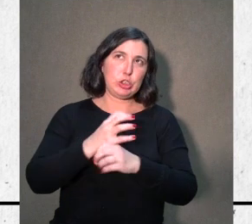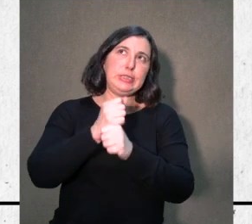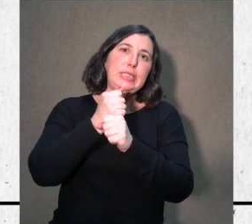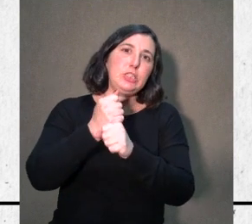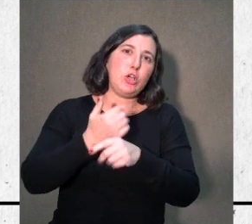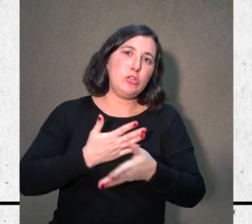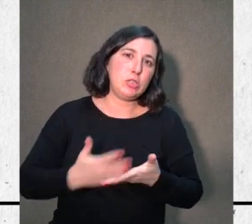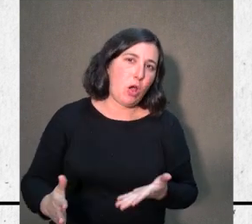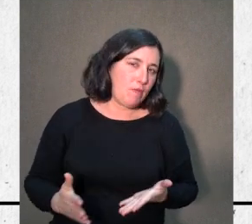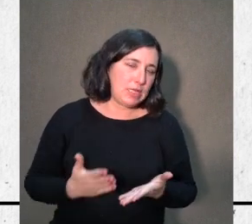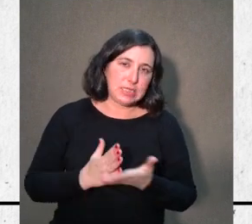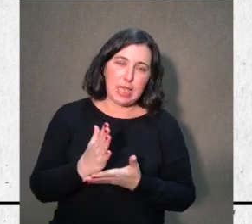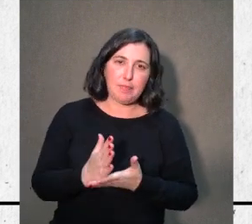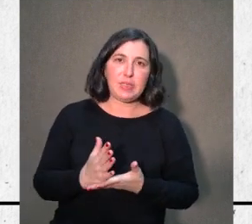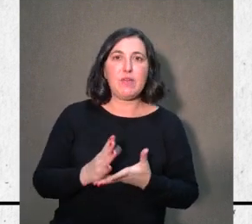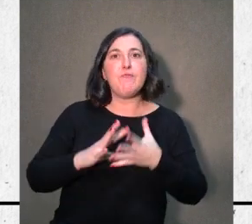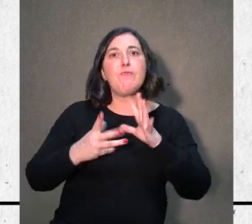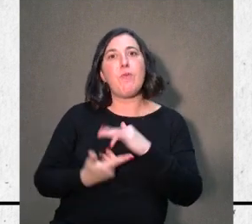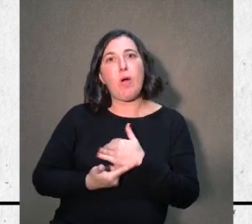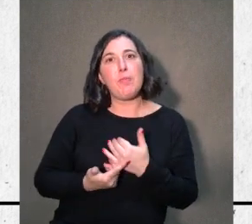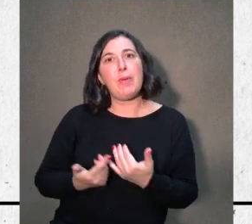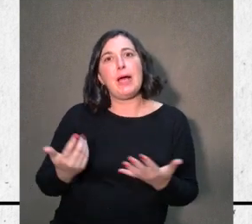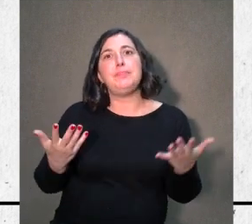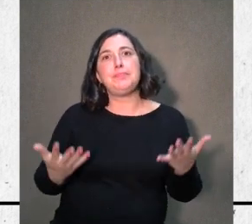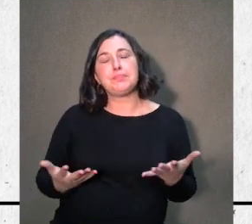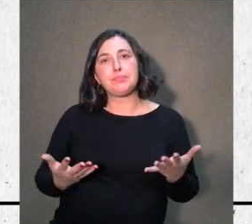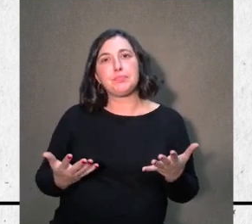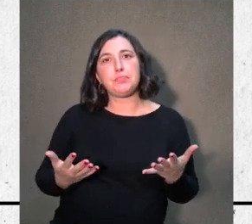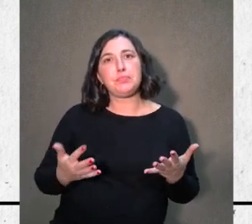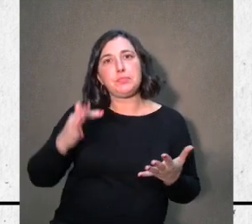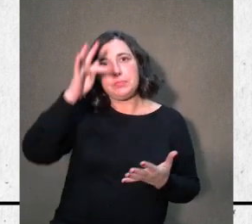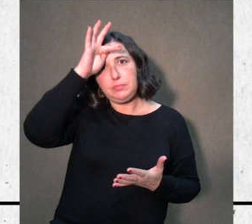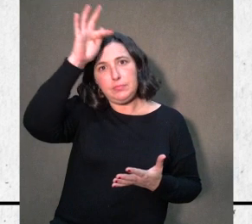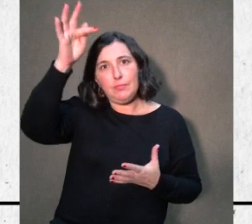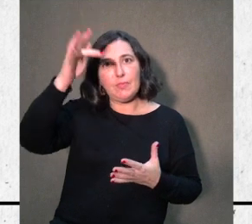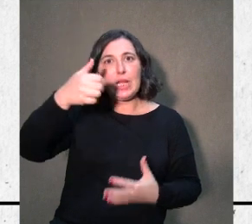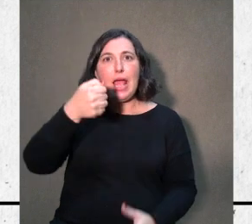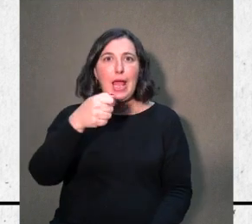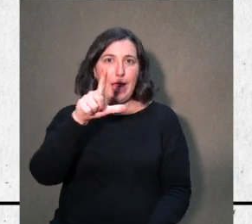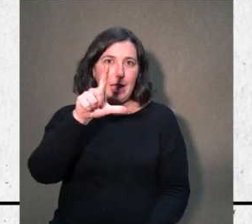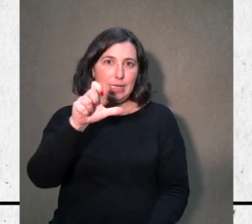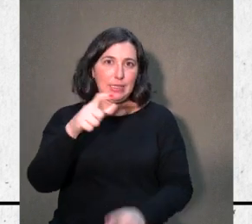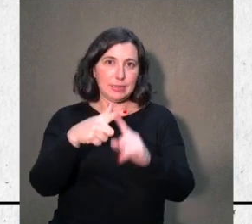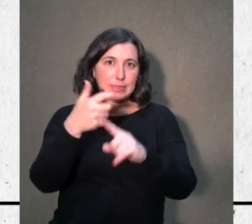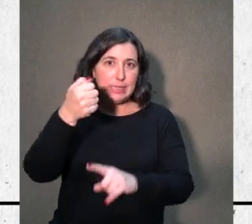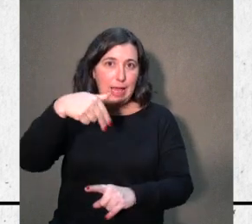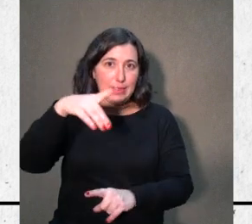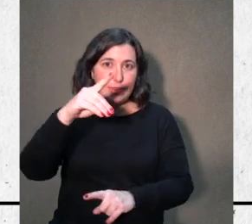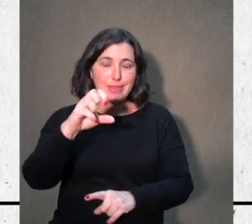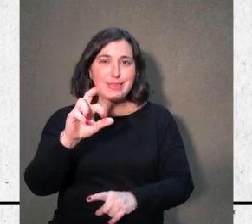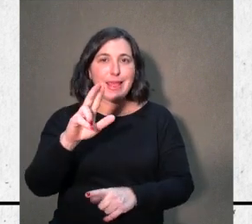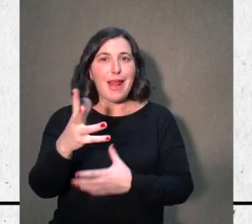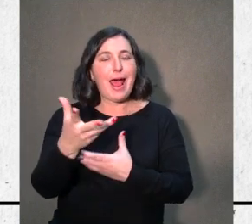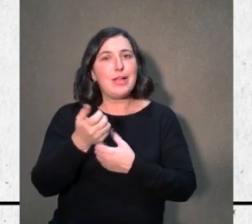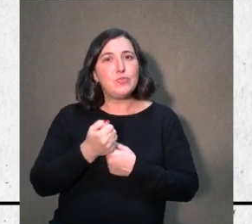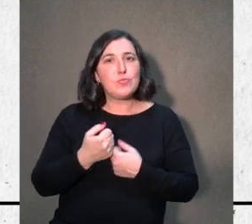forma la técnica Alexander ayuda? Porque tiene muchas posiciones de descanso